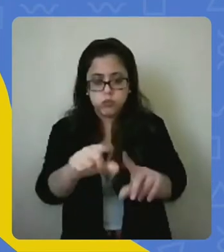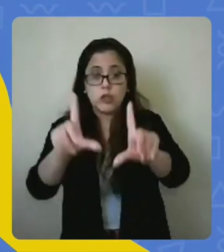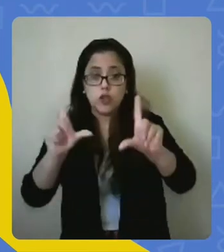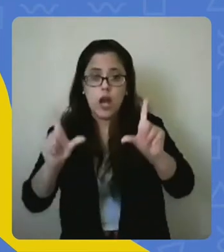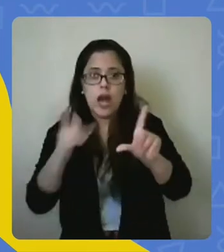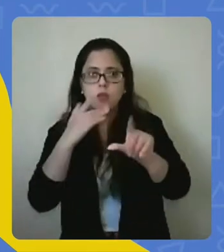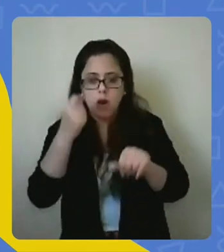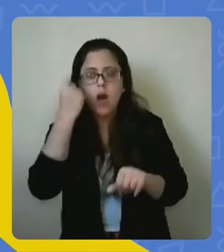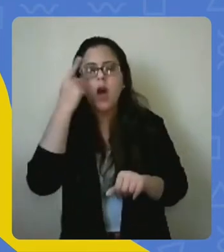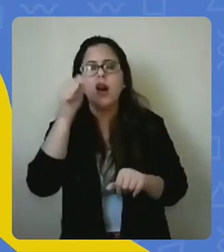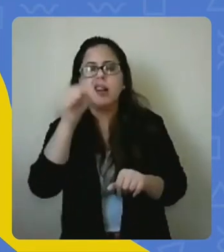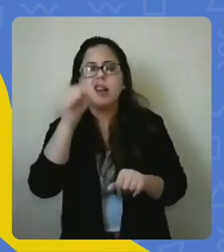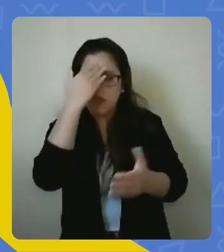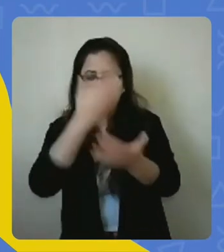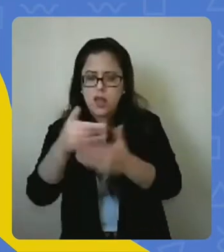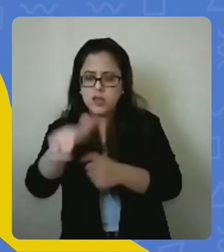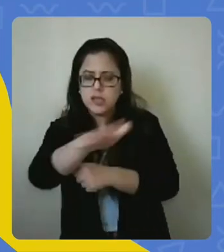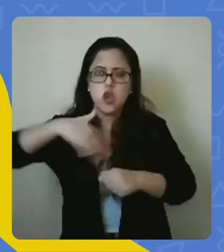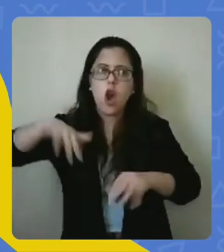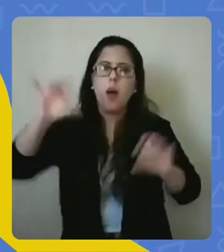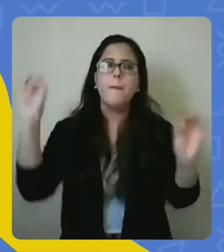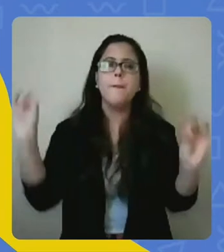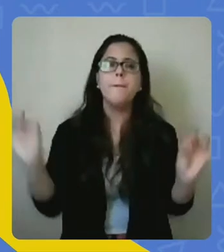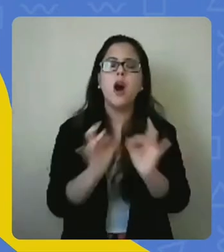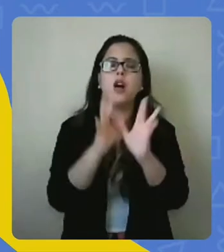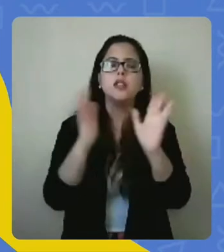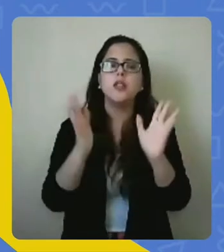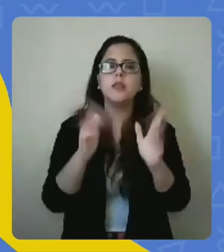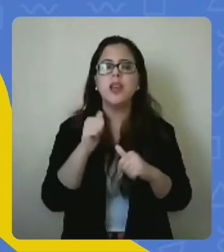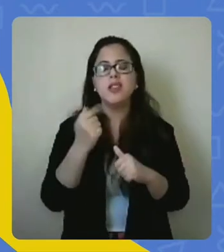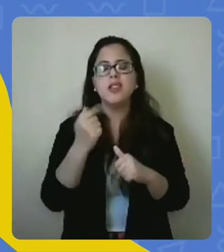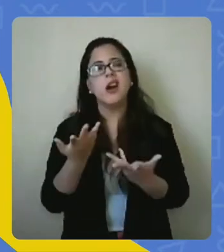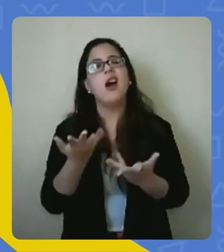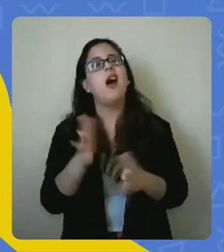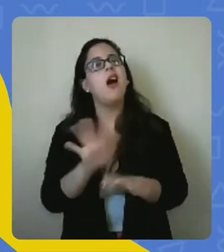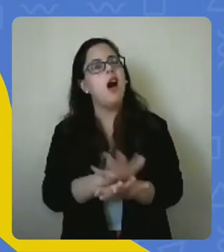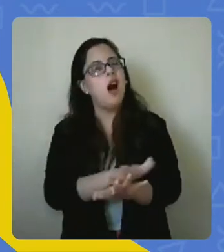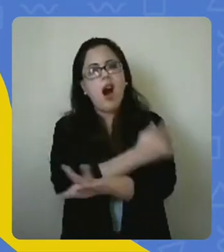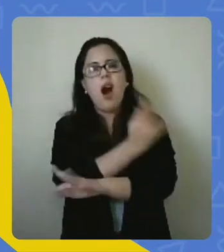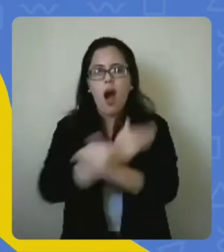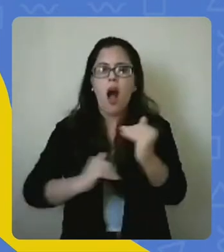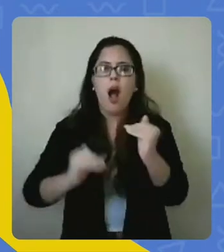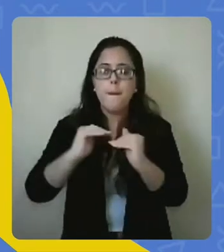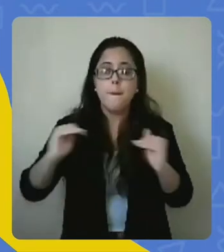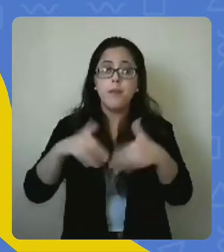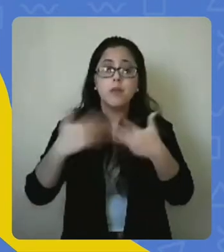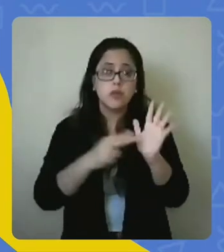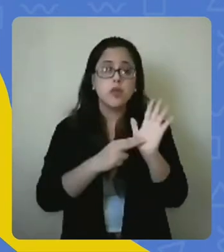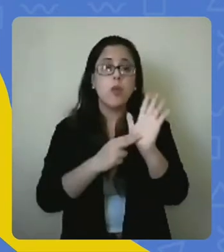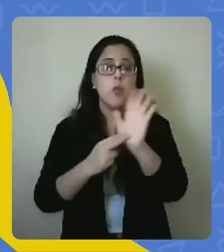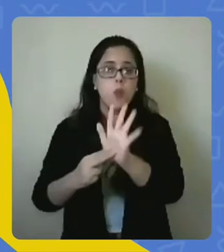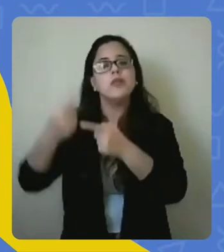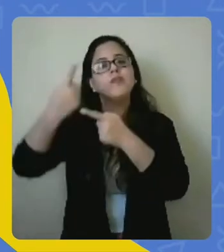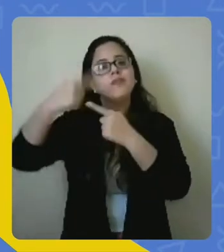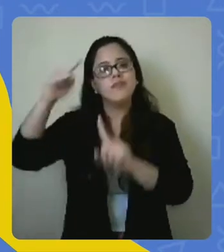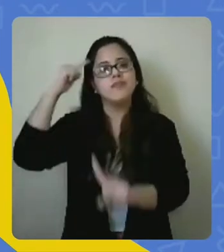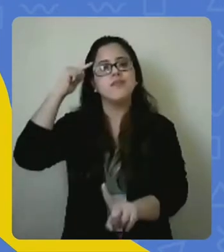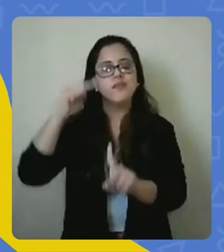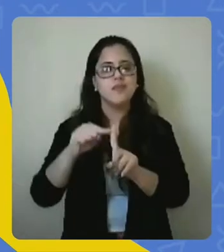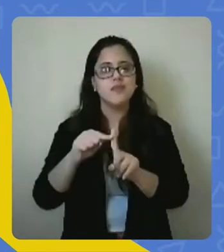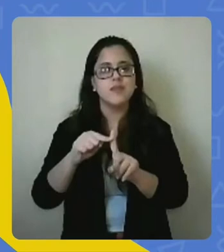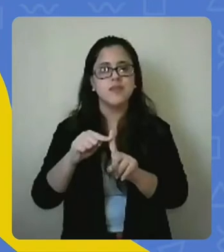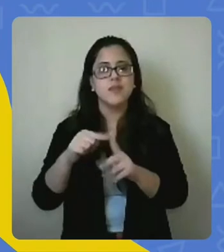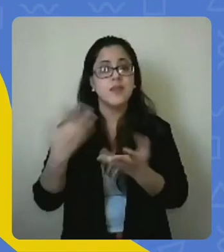ante esa situación también hubiese experimentado esa emoción, ¿no? Y entonces esto nos muestra otro de sus objetivos, que es